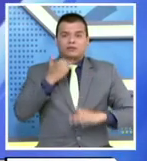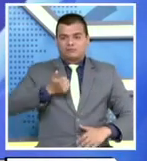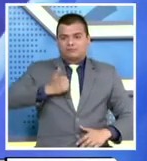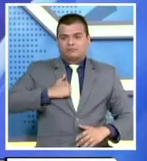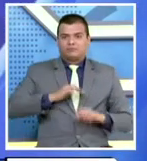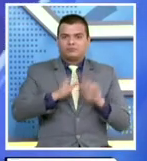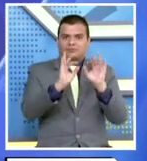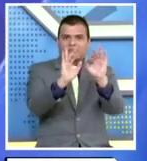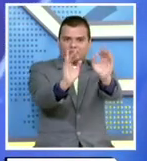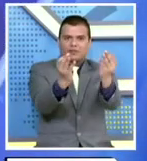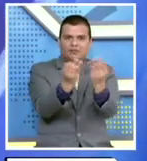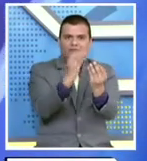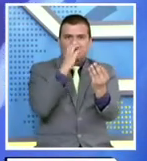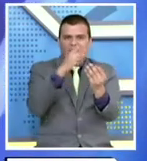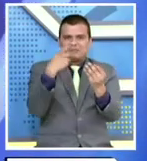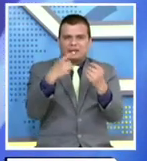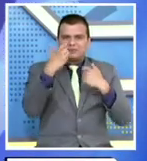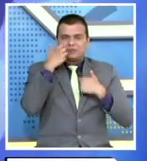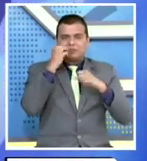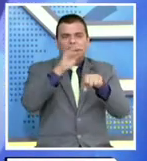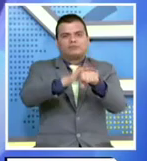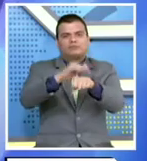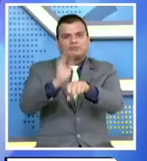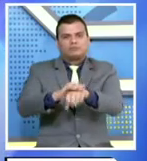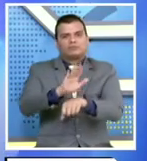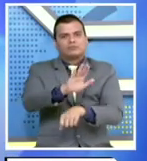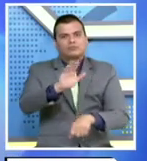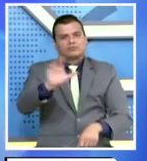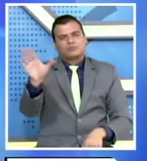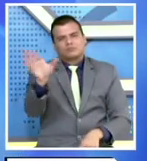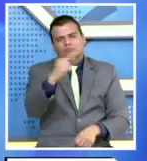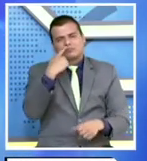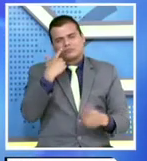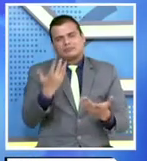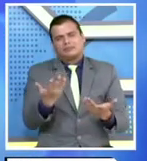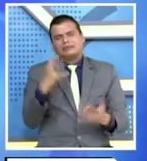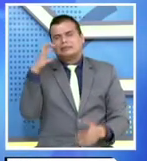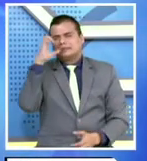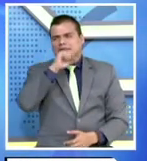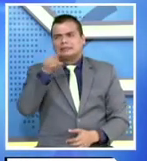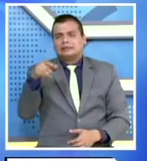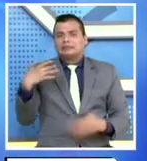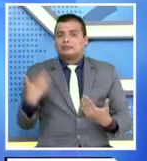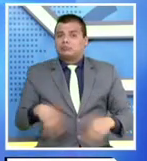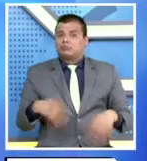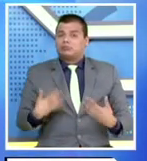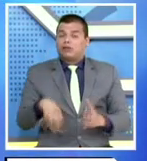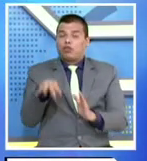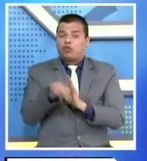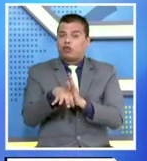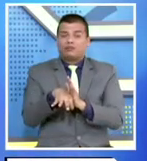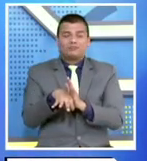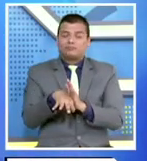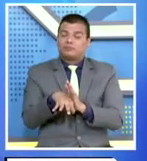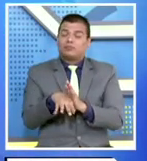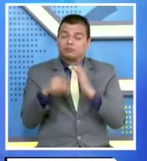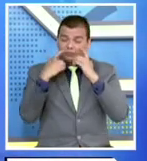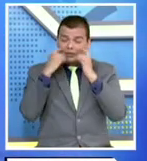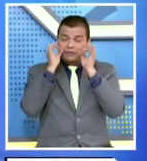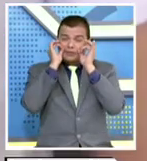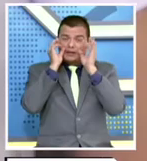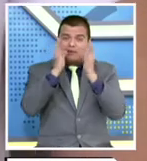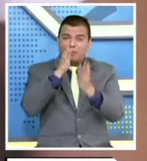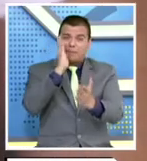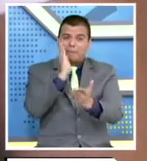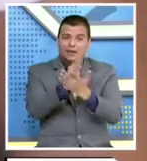Los familiares de Ferney Cano le hacen un llamado a la ciudadanía para que entiendan que el COVID-19 es una realidad que cuando toca la